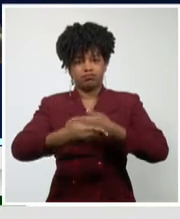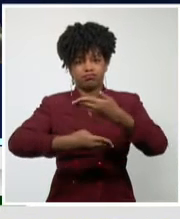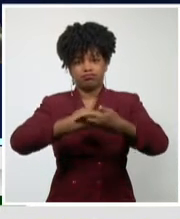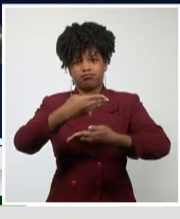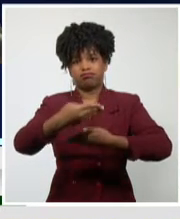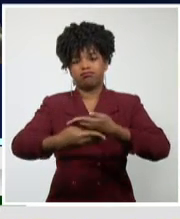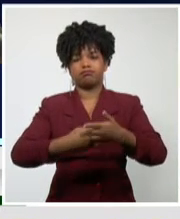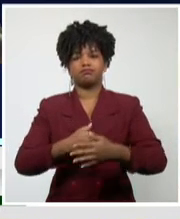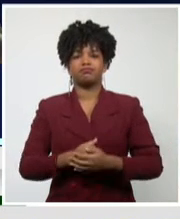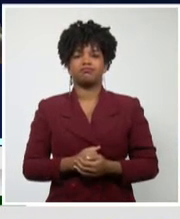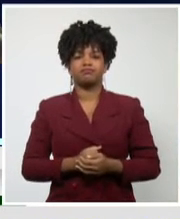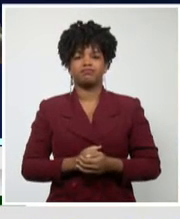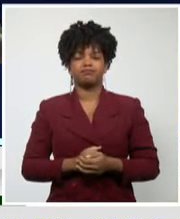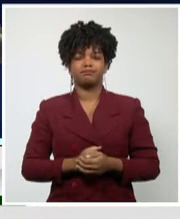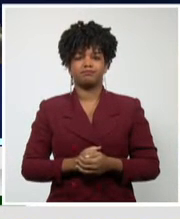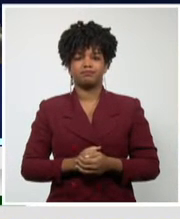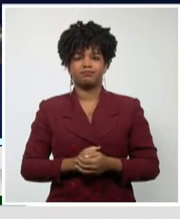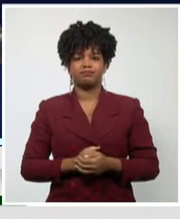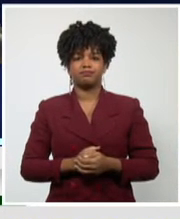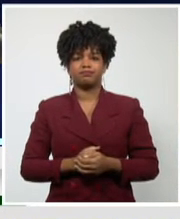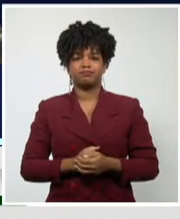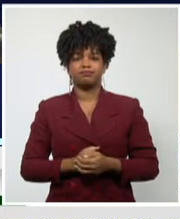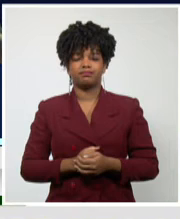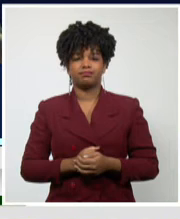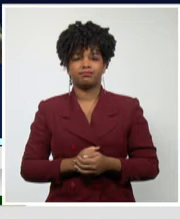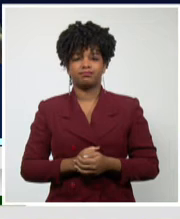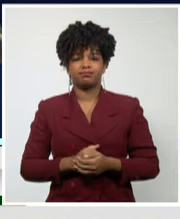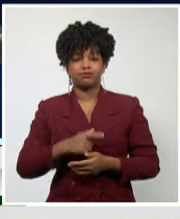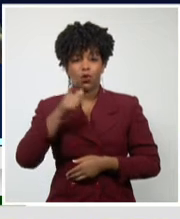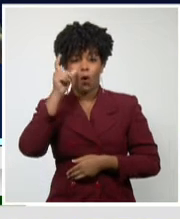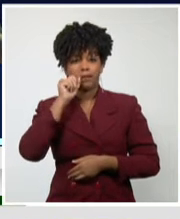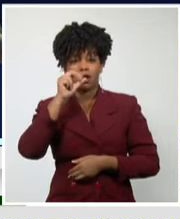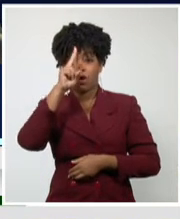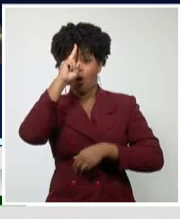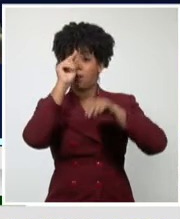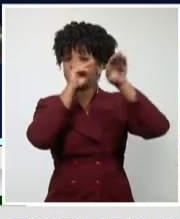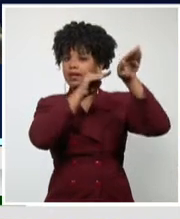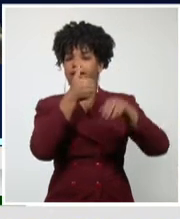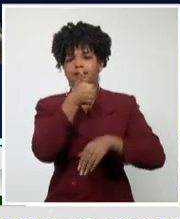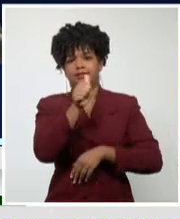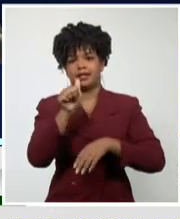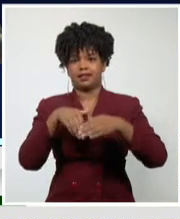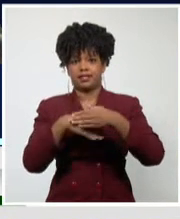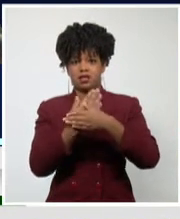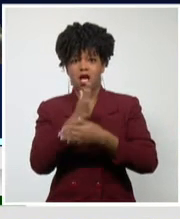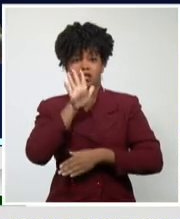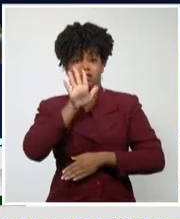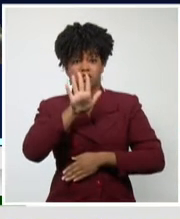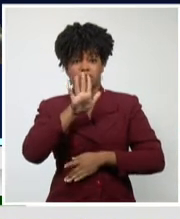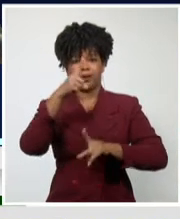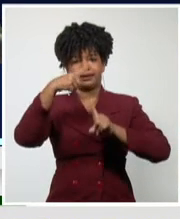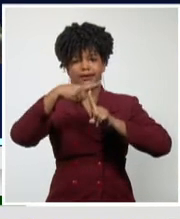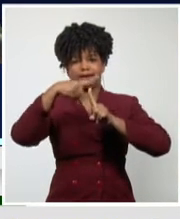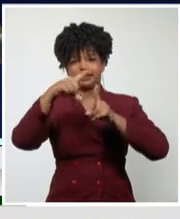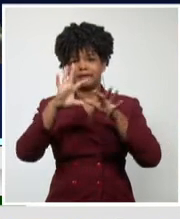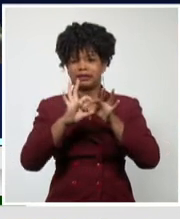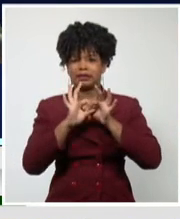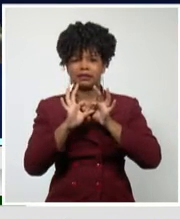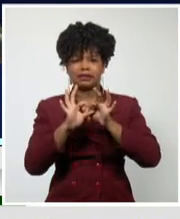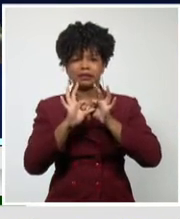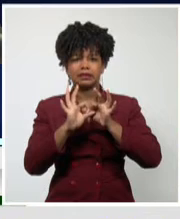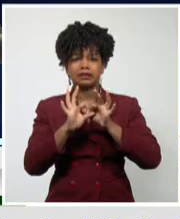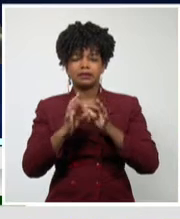estadía hospitalaria de 10 días, 5 días de ellos en terapia intensiva, realmente